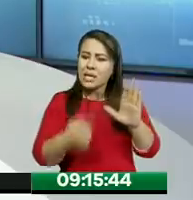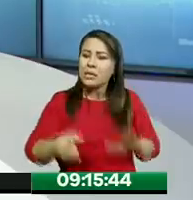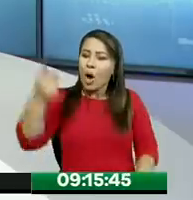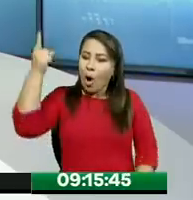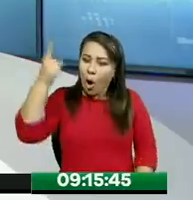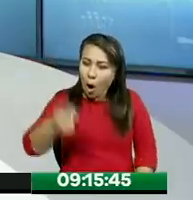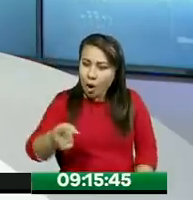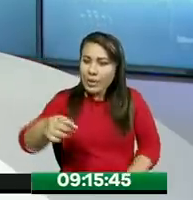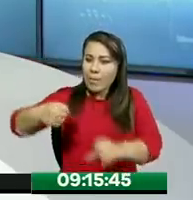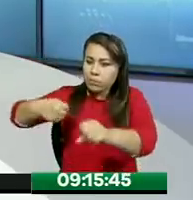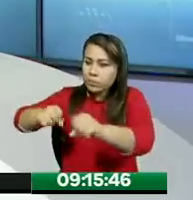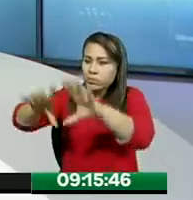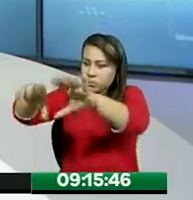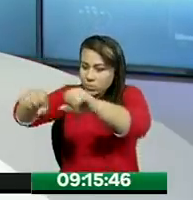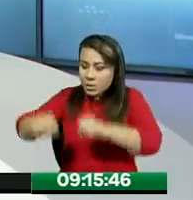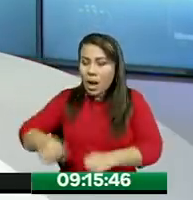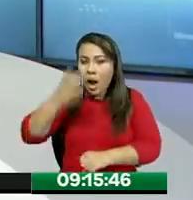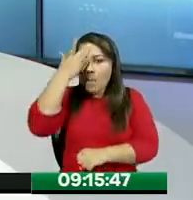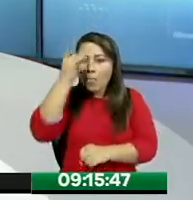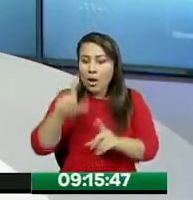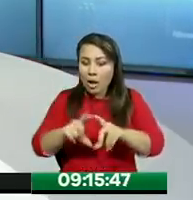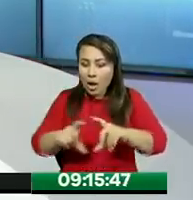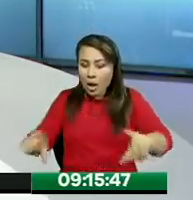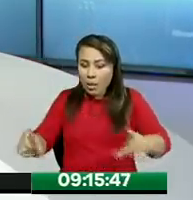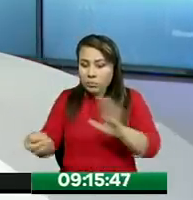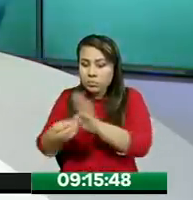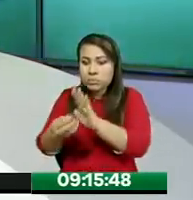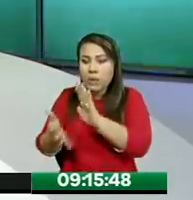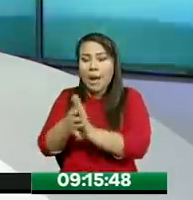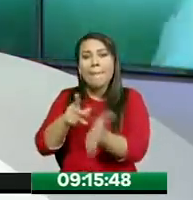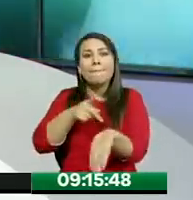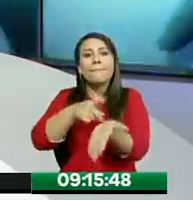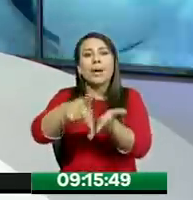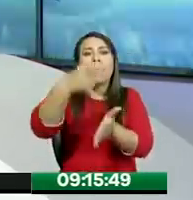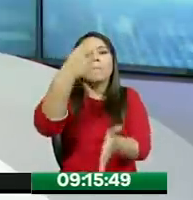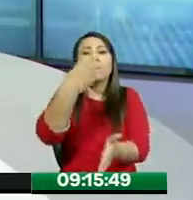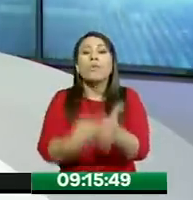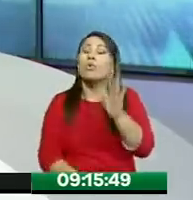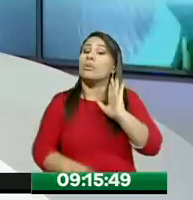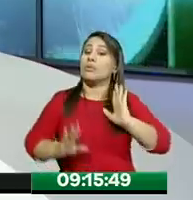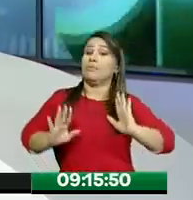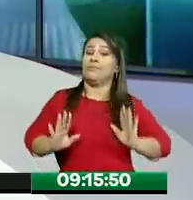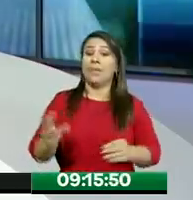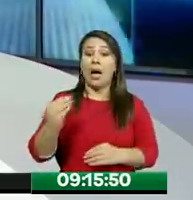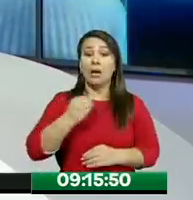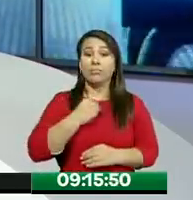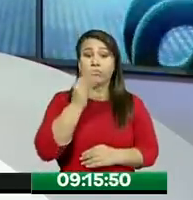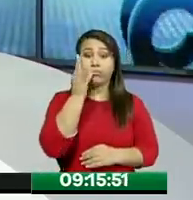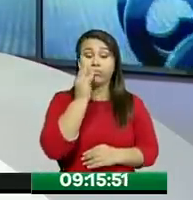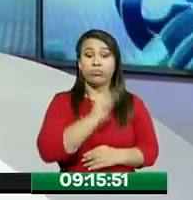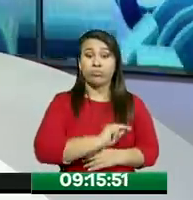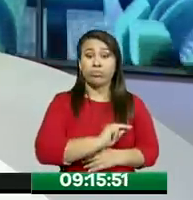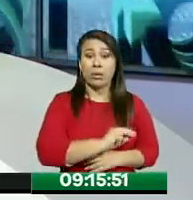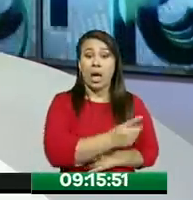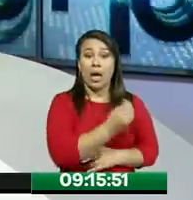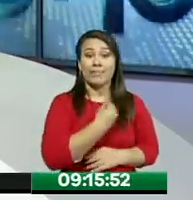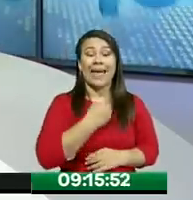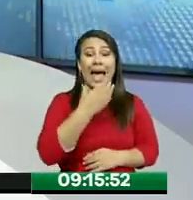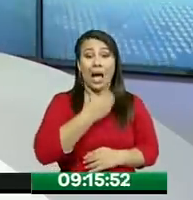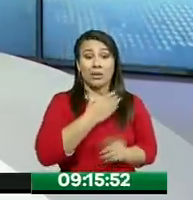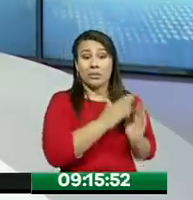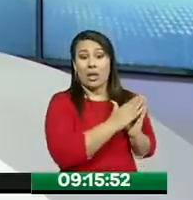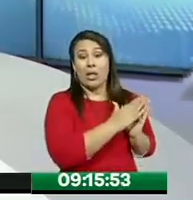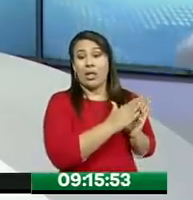de comida que son arrojados acá, sino hasta incluso heces, en fin. Estamos con un representante también de medio ambiente